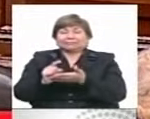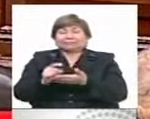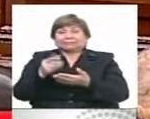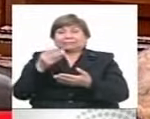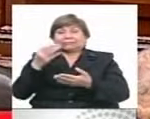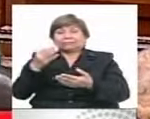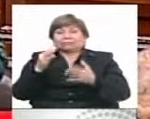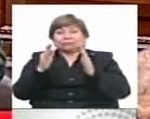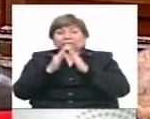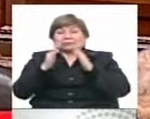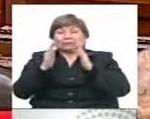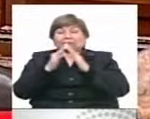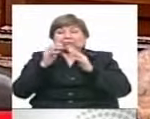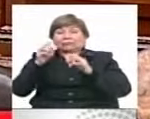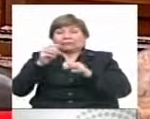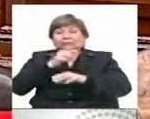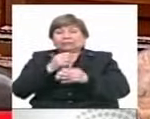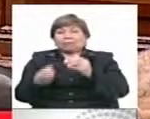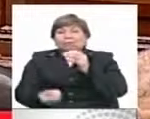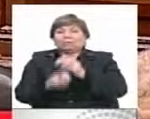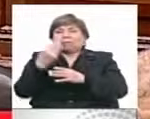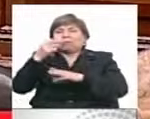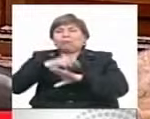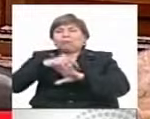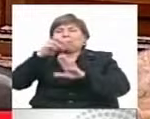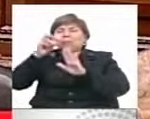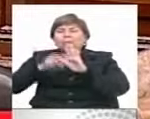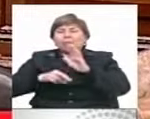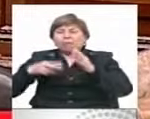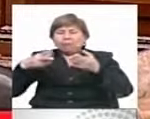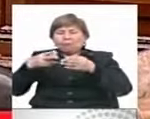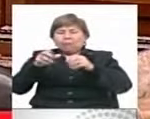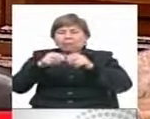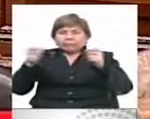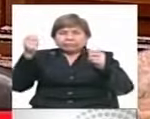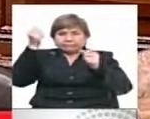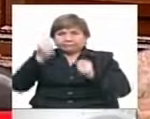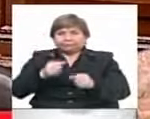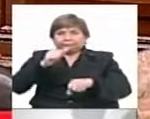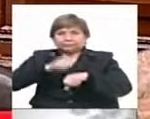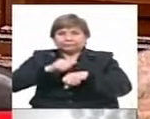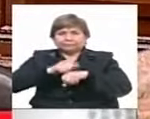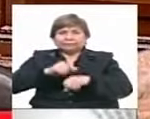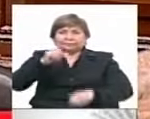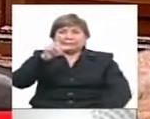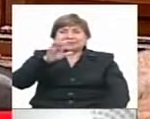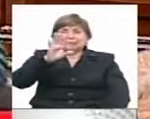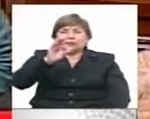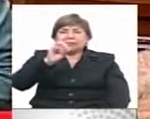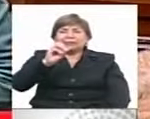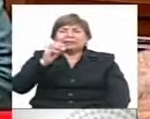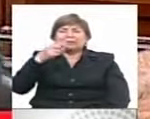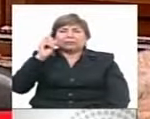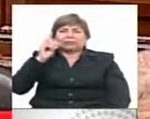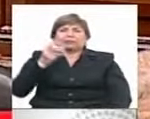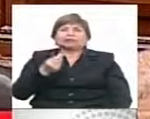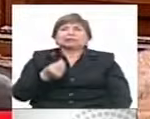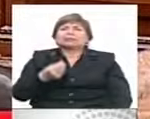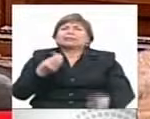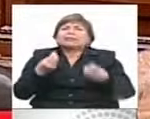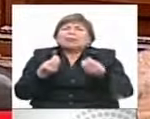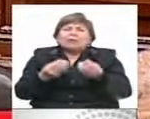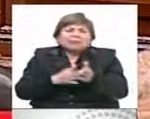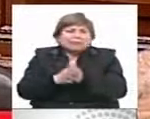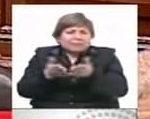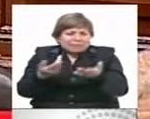Vivienda estuvo en Arequipa inaugurando un proyecto o poniendo la primera piedra en un proyecto de 190 millones de soles. ¿Cómo no darle